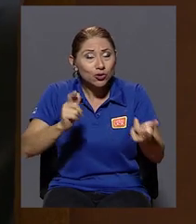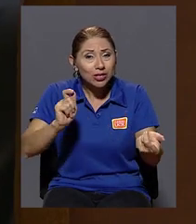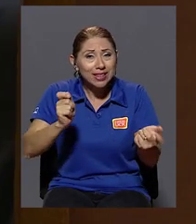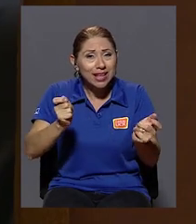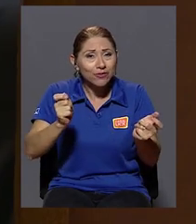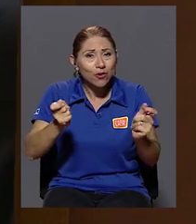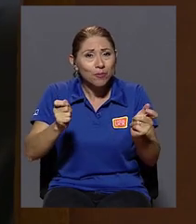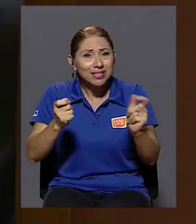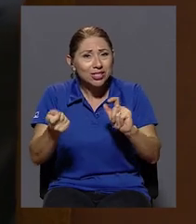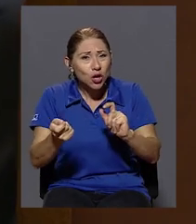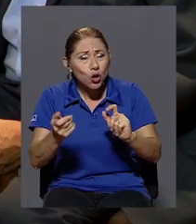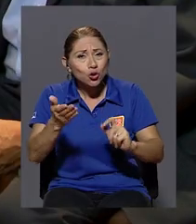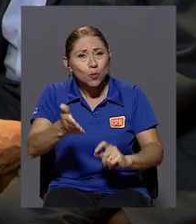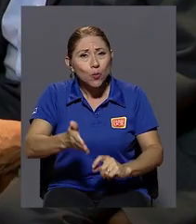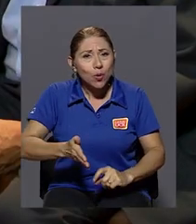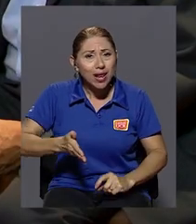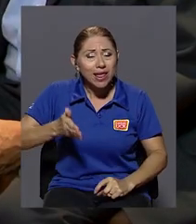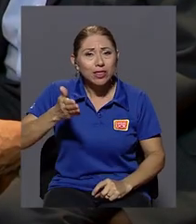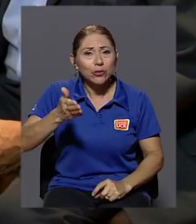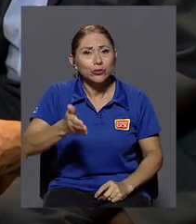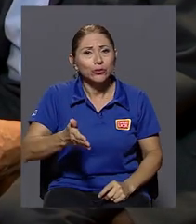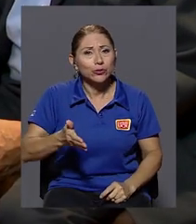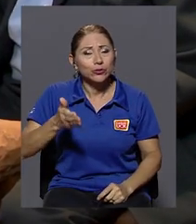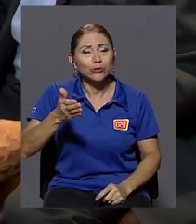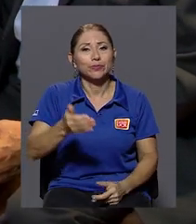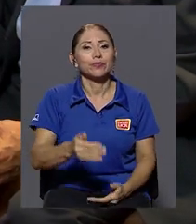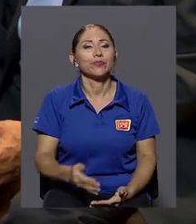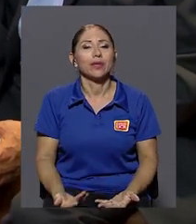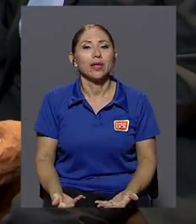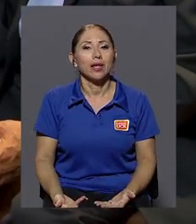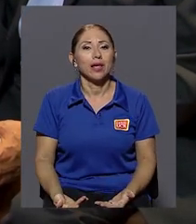procesos de transformación sean muy lentos.